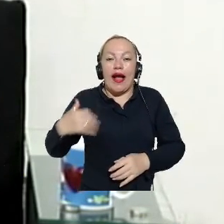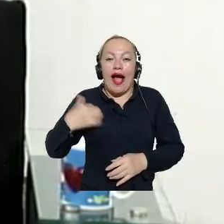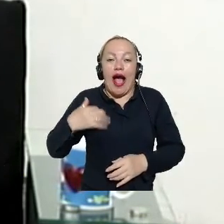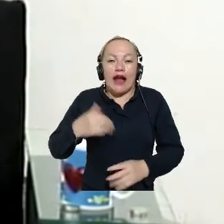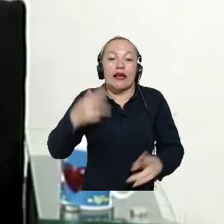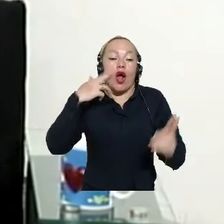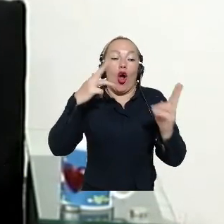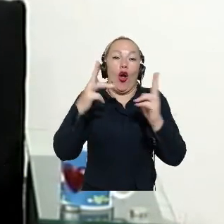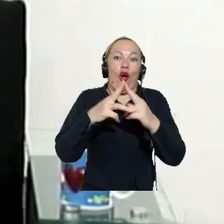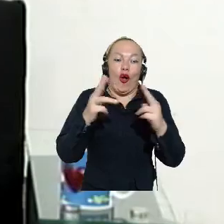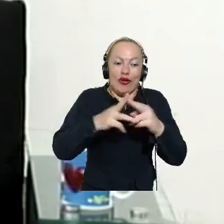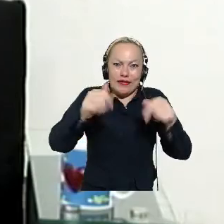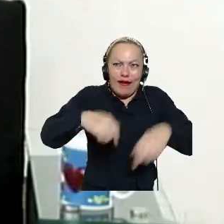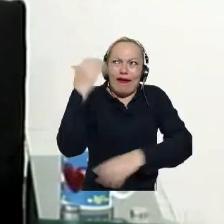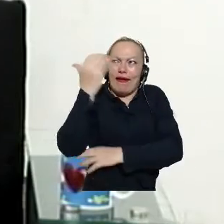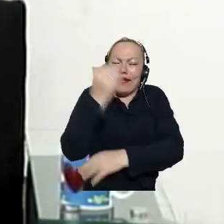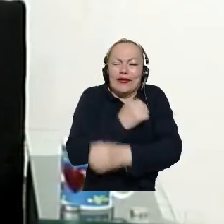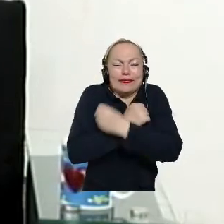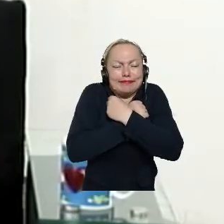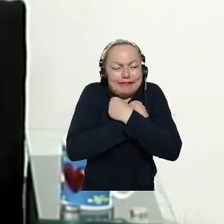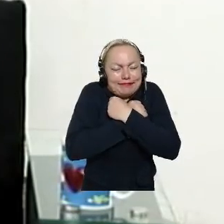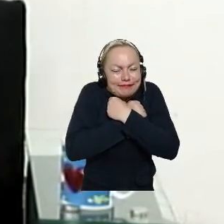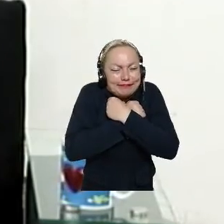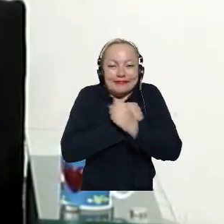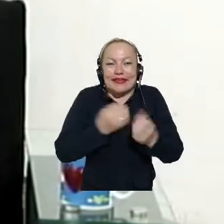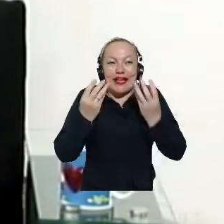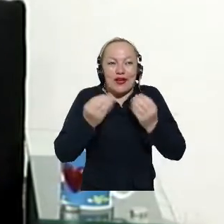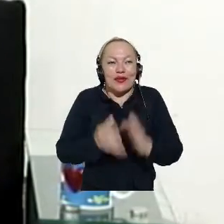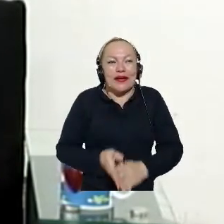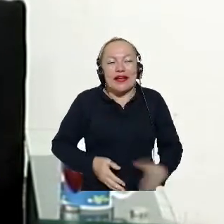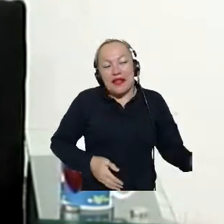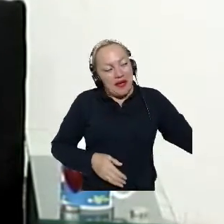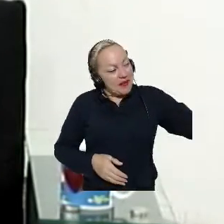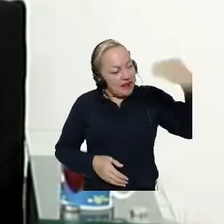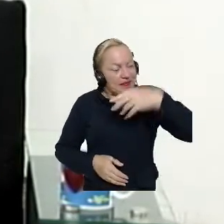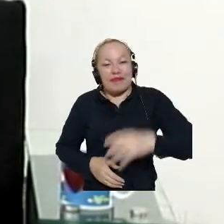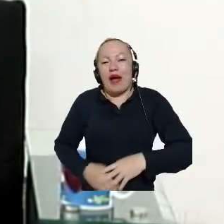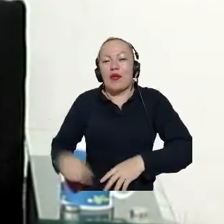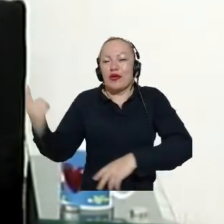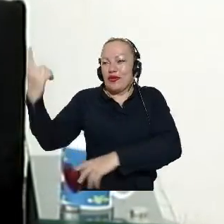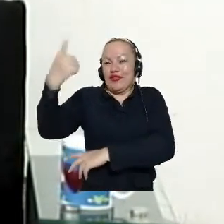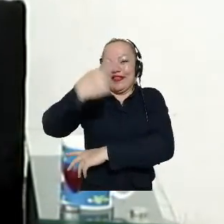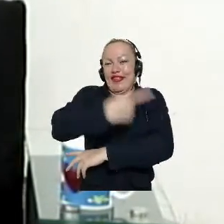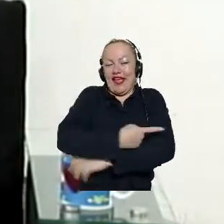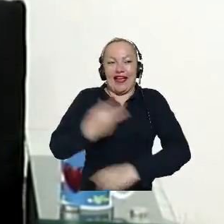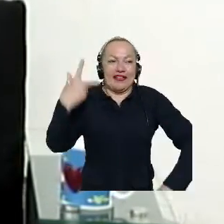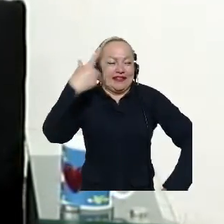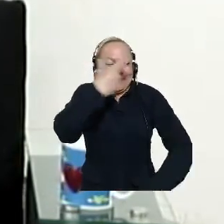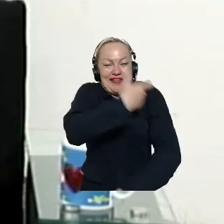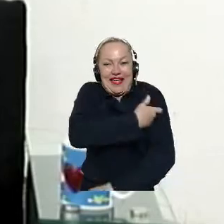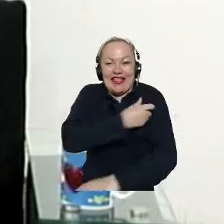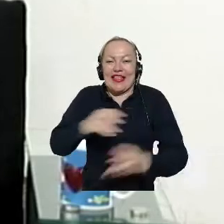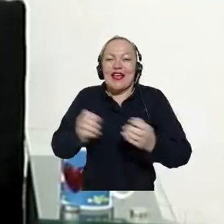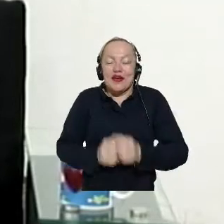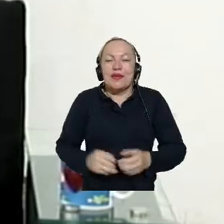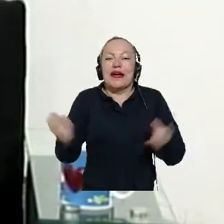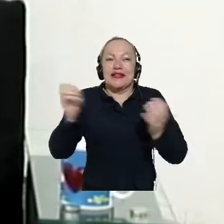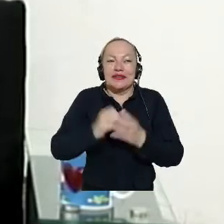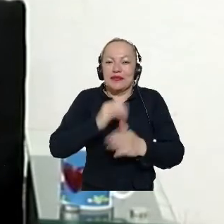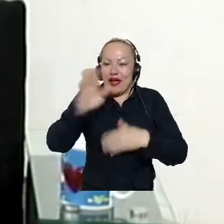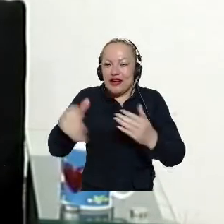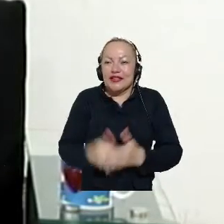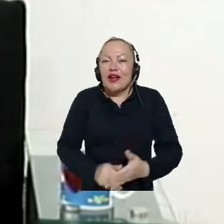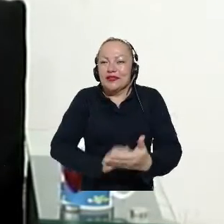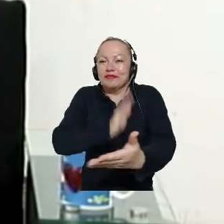muy colombiano que se encargaba de, vamos a hacer una brigada de vacunación y desparasita. Ah, ya estaba metido.